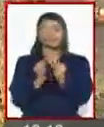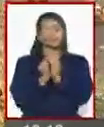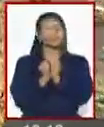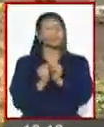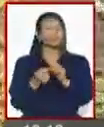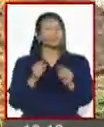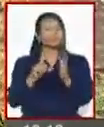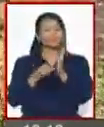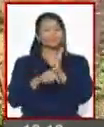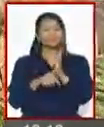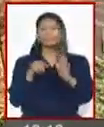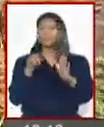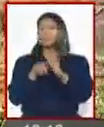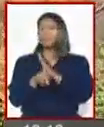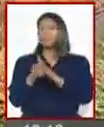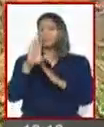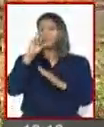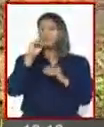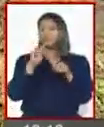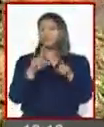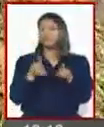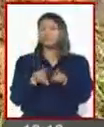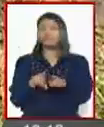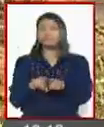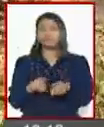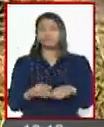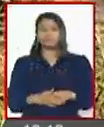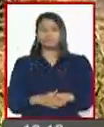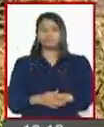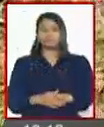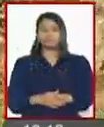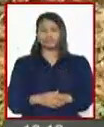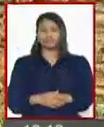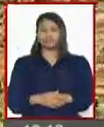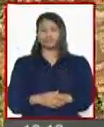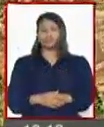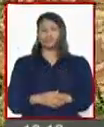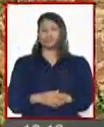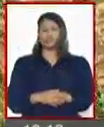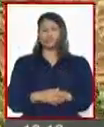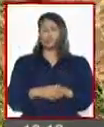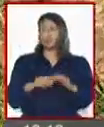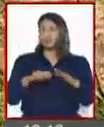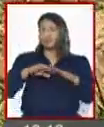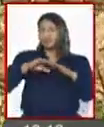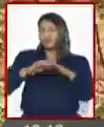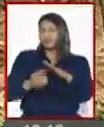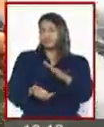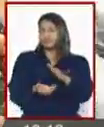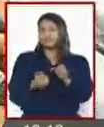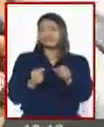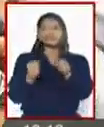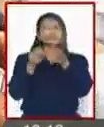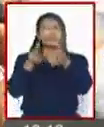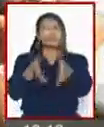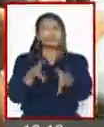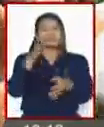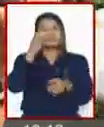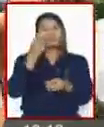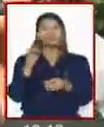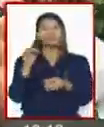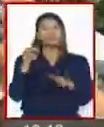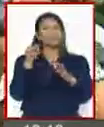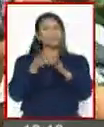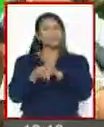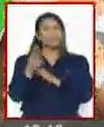alcohólicas, procedió a victimar a su amigo y posteriormente a cavar un pozo menos de medio metro y sepultarlo. Lo había matado el